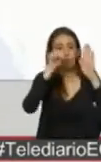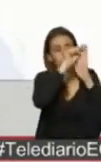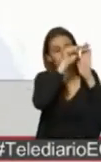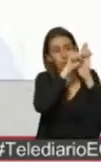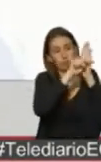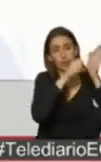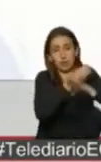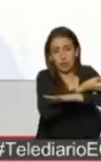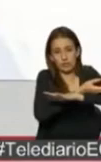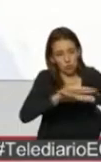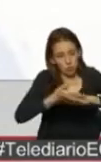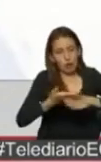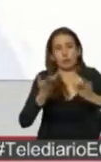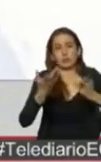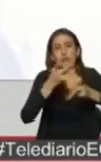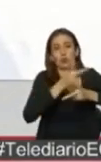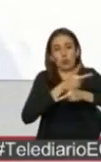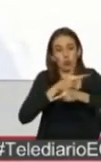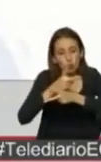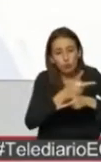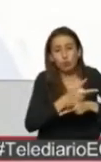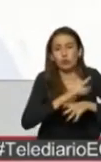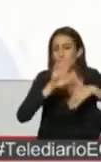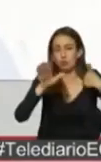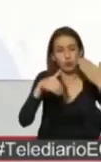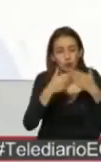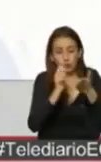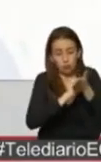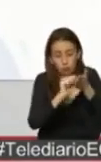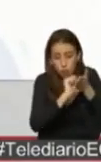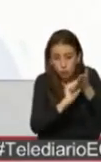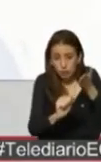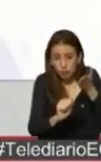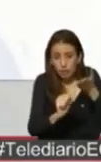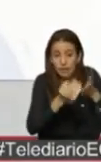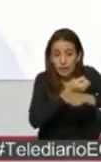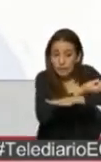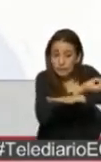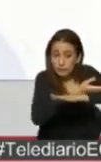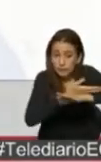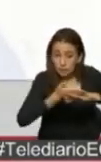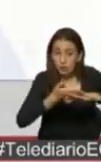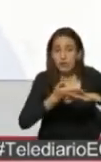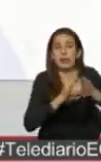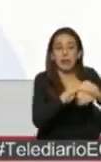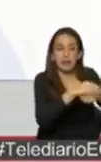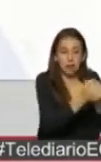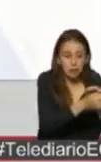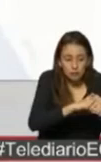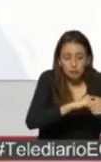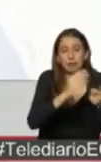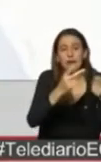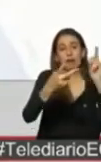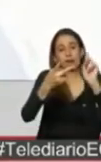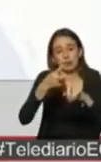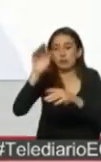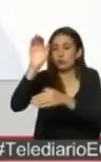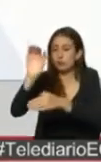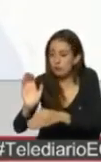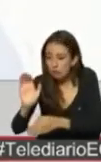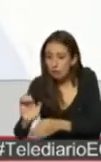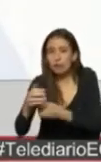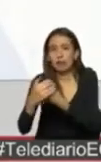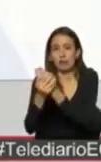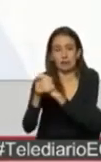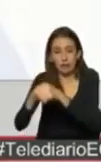medidas preventivas que deben llevar a cabo, ¿no? Dentro de esas recomendaciones está el lavado de las manos, el tema de que